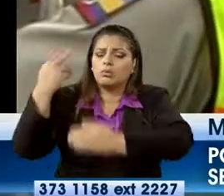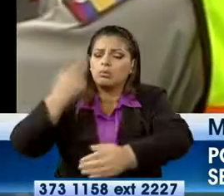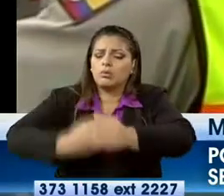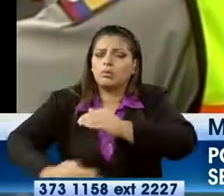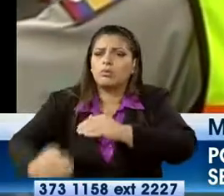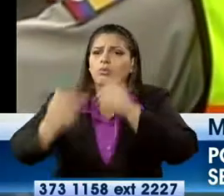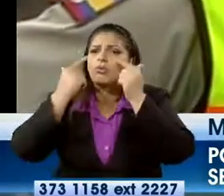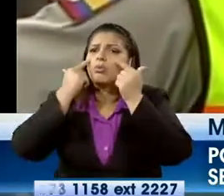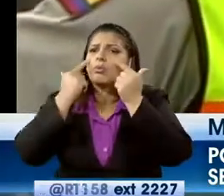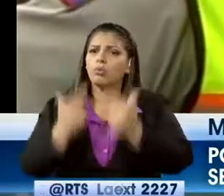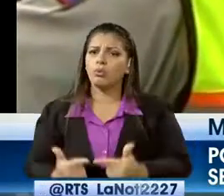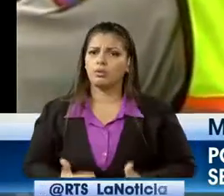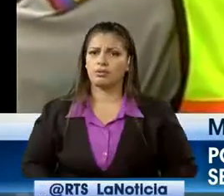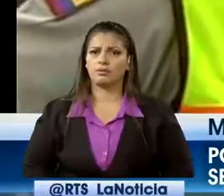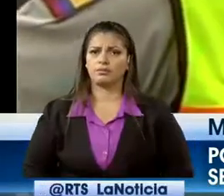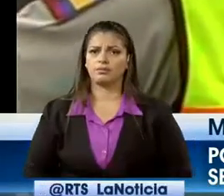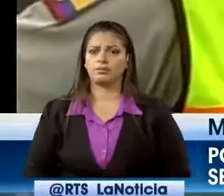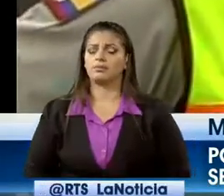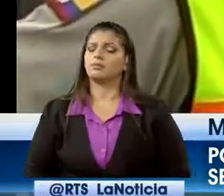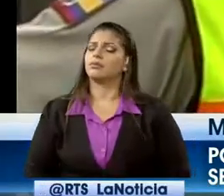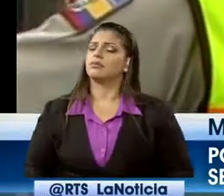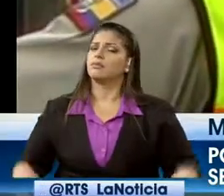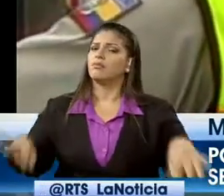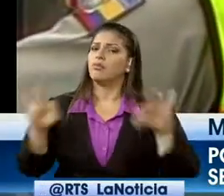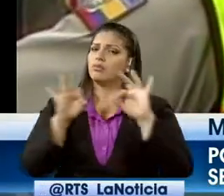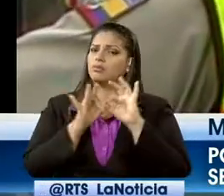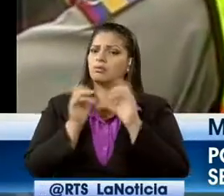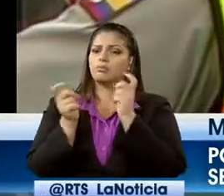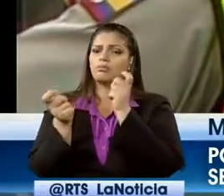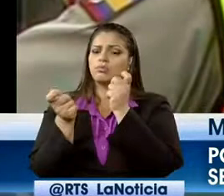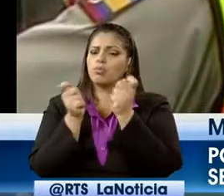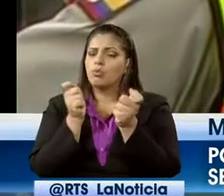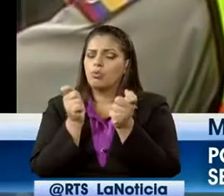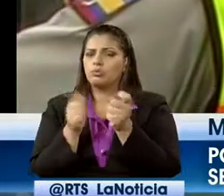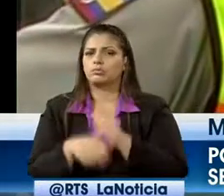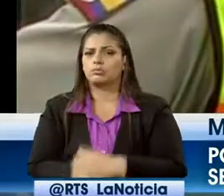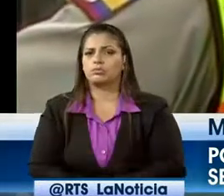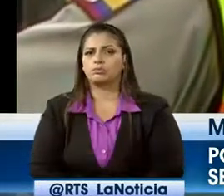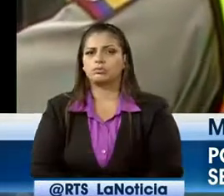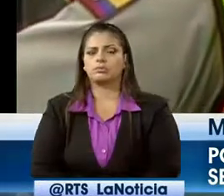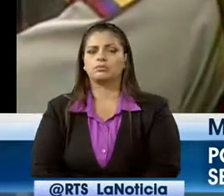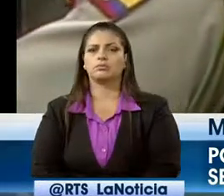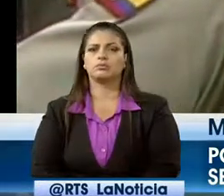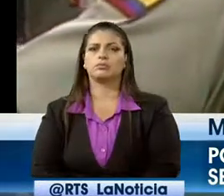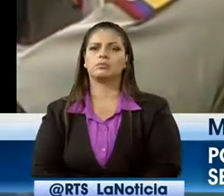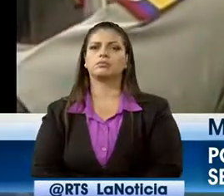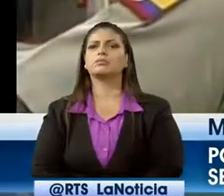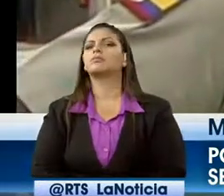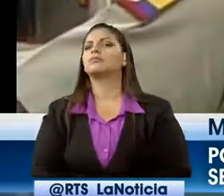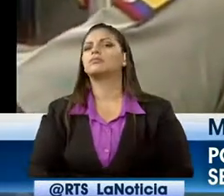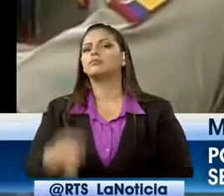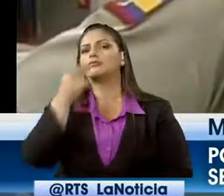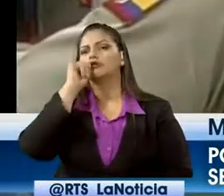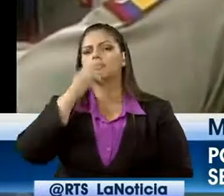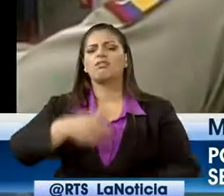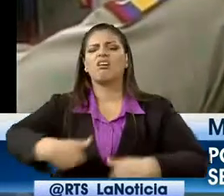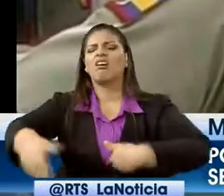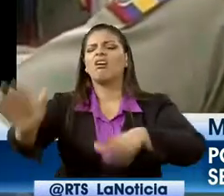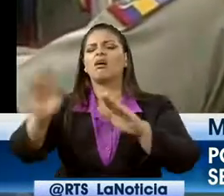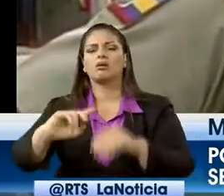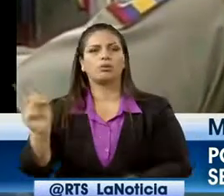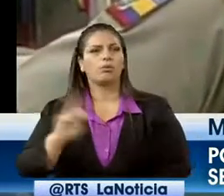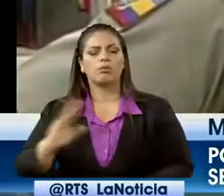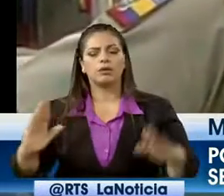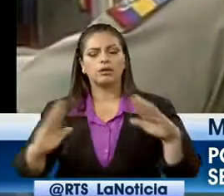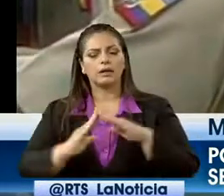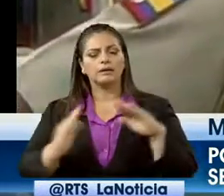de edad, ellos tienen que saber controlarles. Tienen que, pues, los niños deben estar en casa. Pero también a